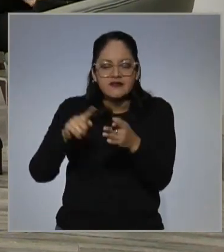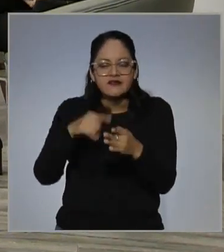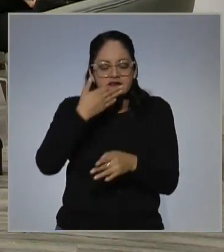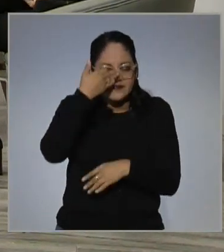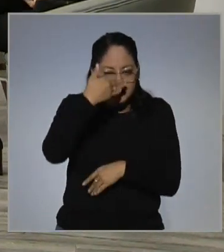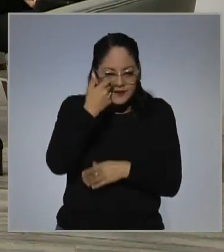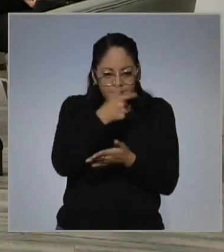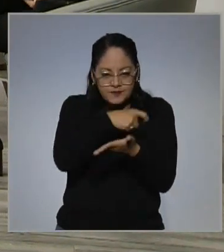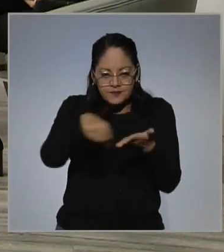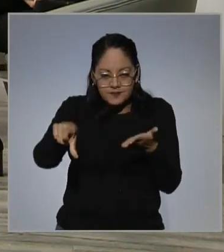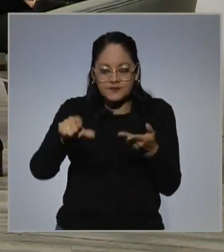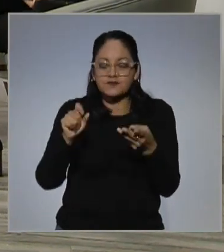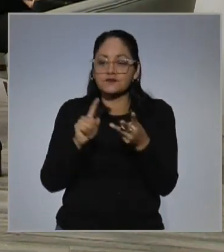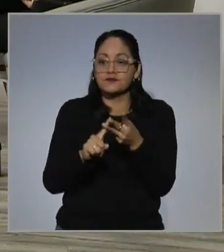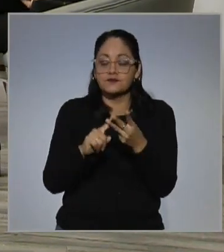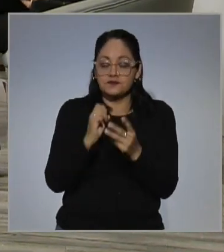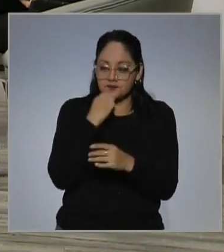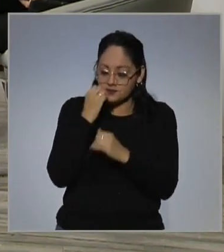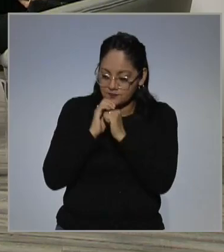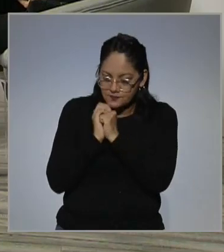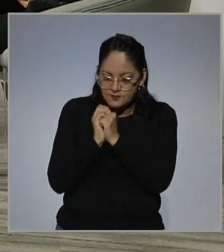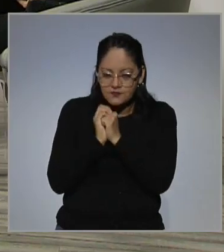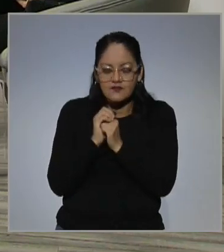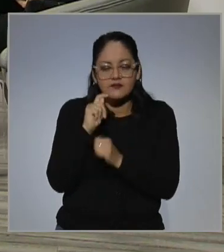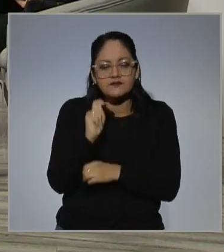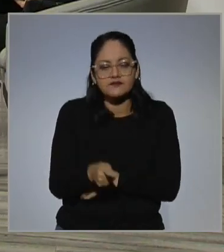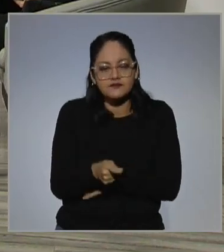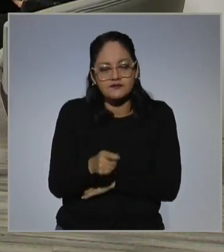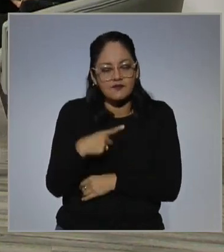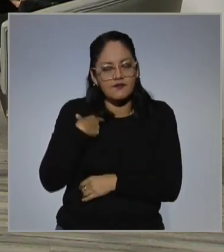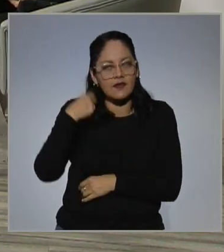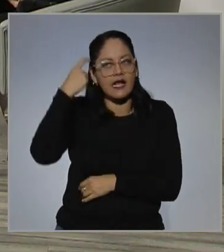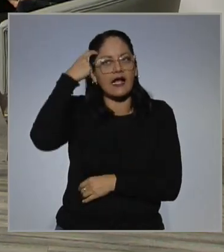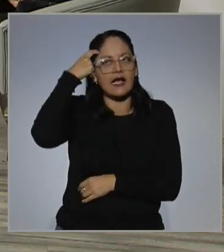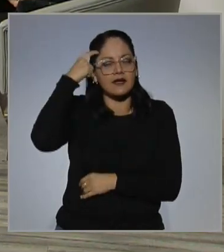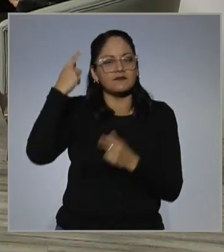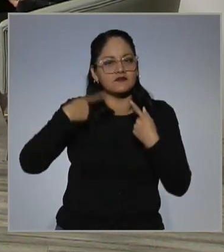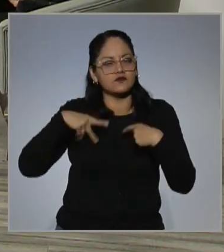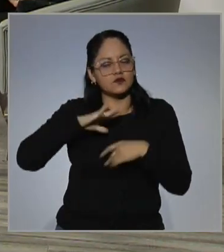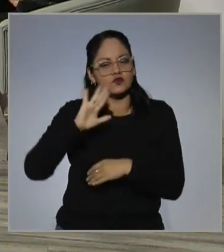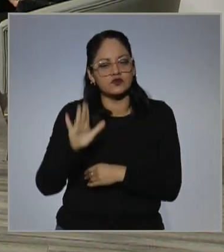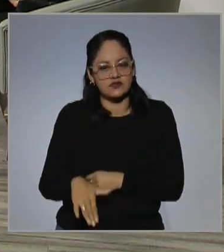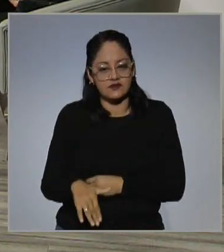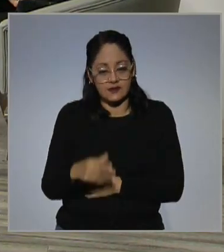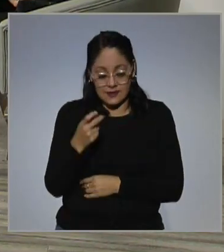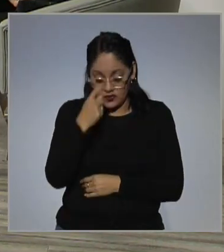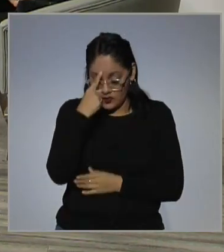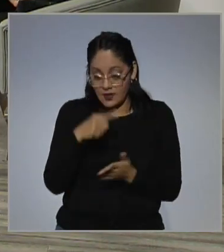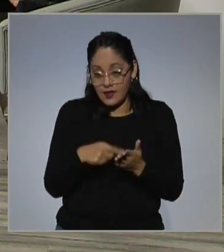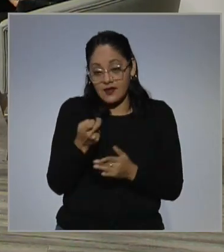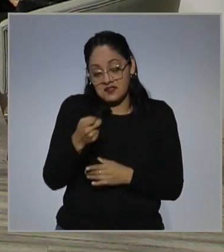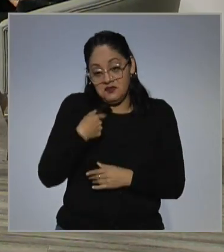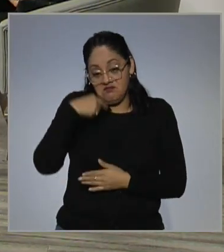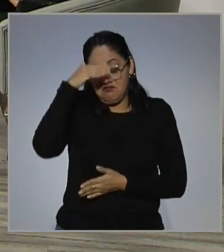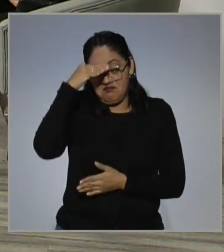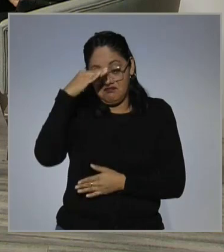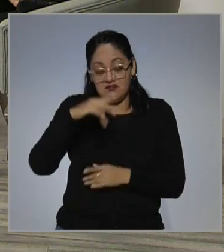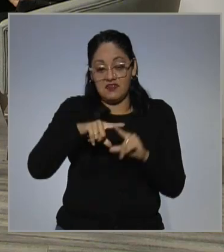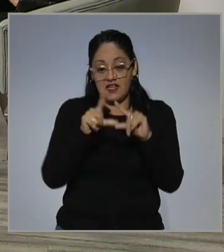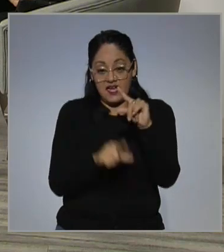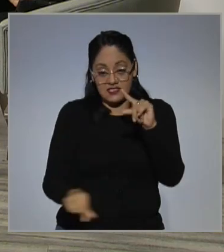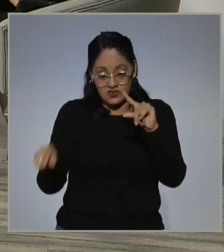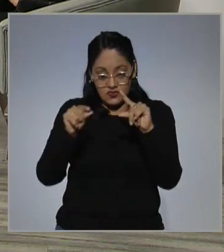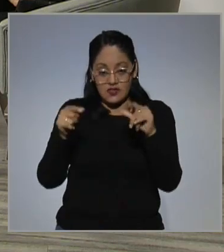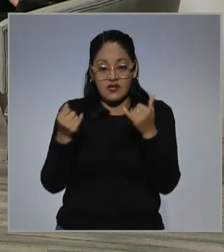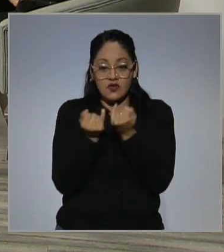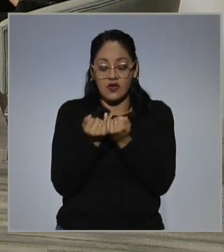flores, se está haciendo una oración, se traen a la memoria y son momentos que yo creo que ya me imagino a nivel nacional, y si lo